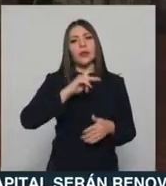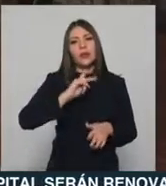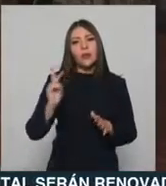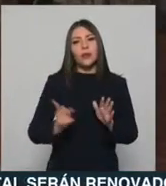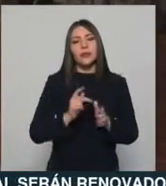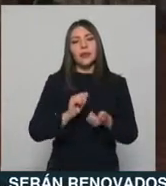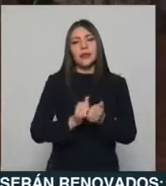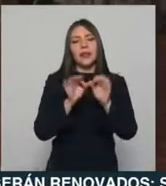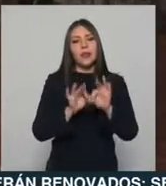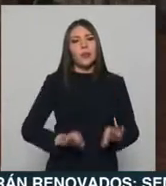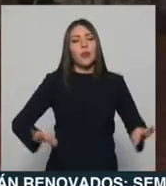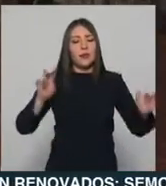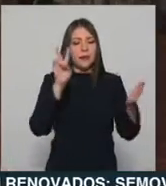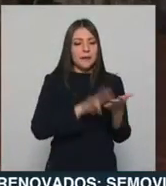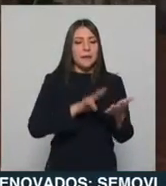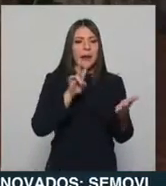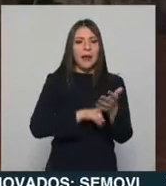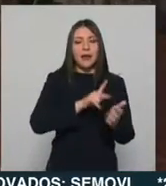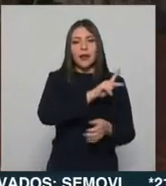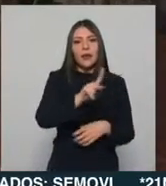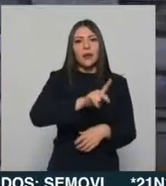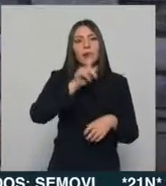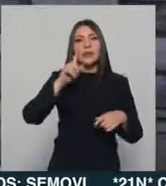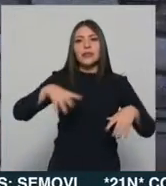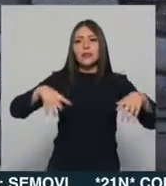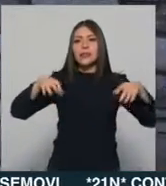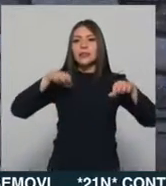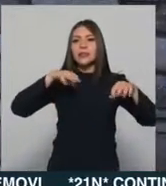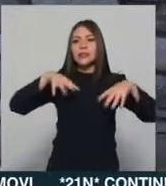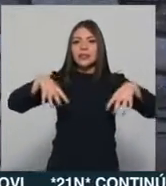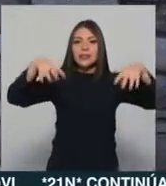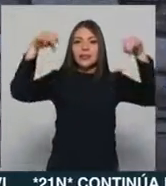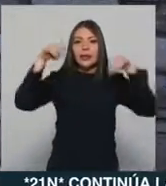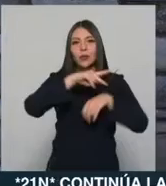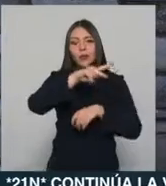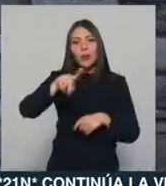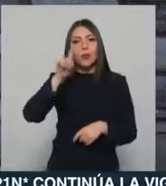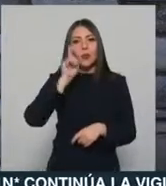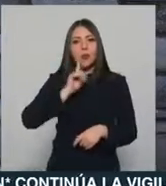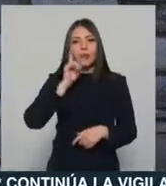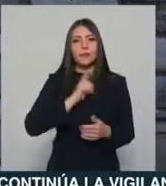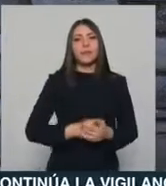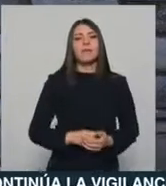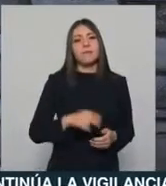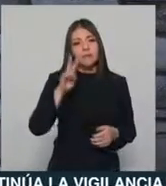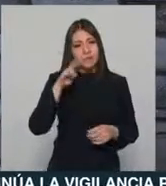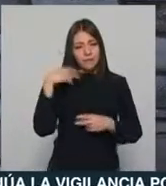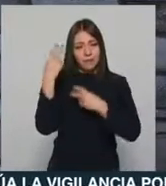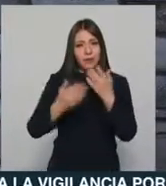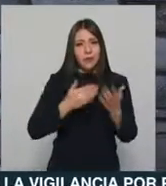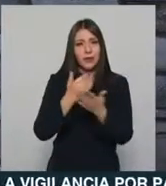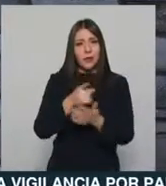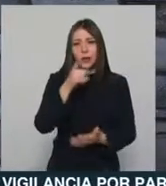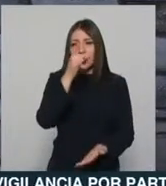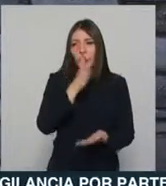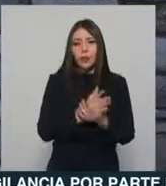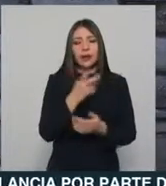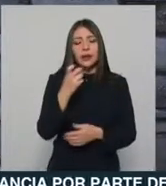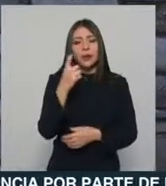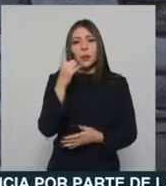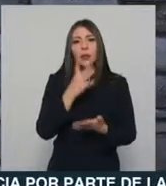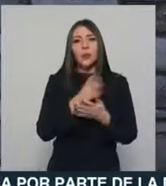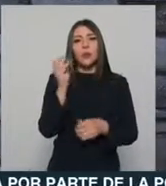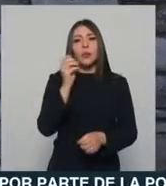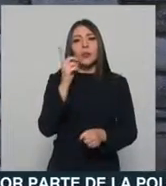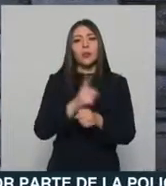reivindicar la participación de las mujeres en las artes circenses. Sí, vayan, en verdad es un espectáculo único y es única oportunidad en este